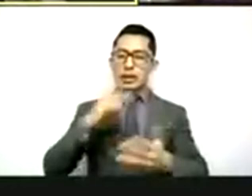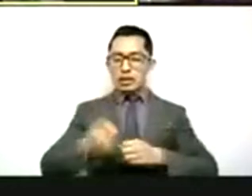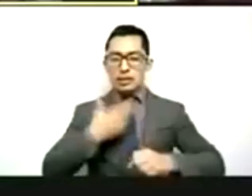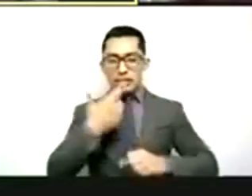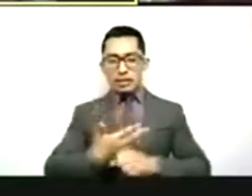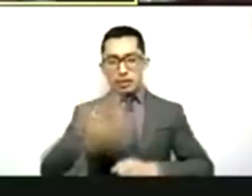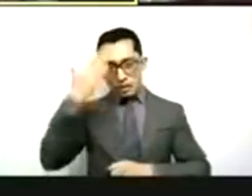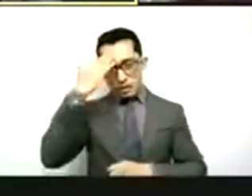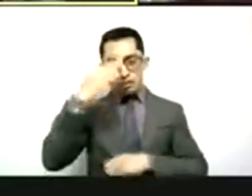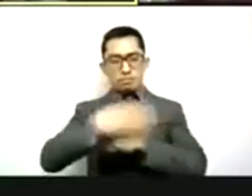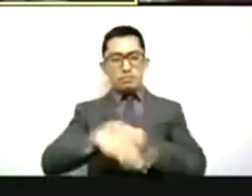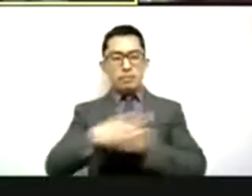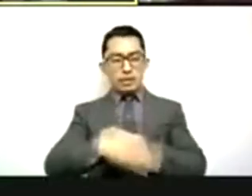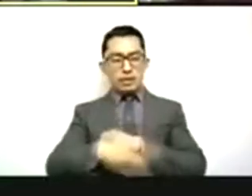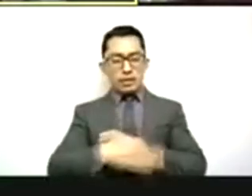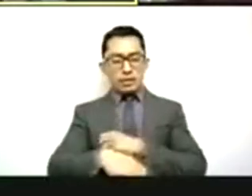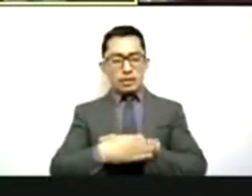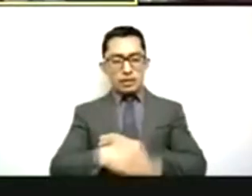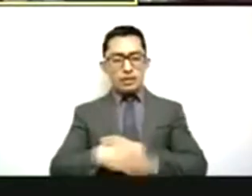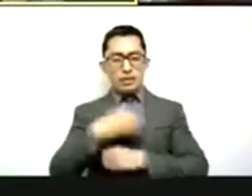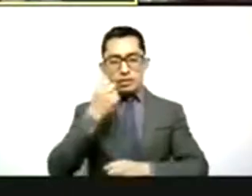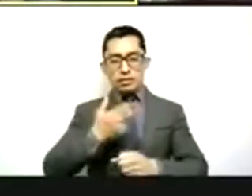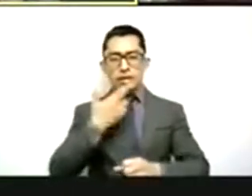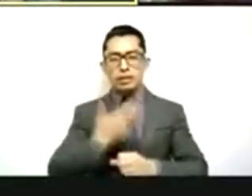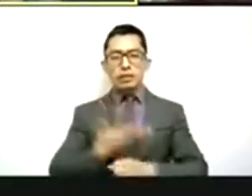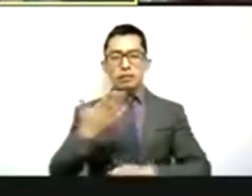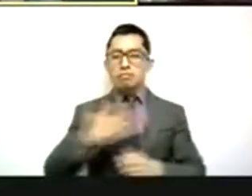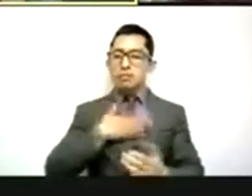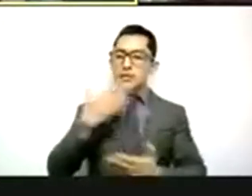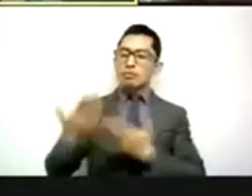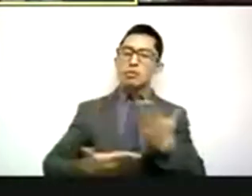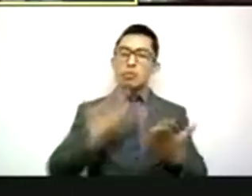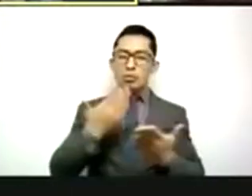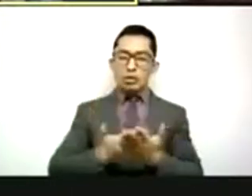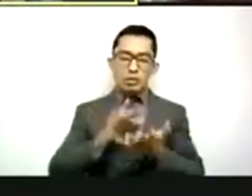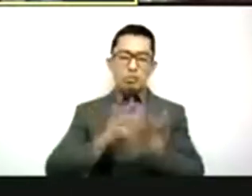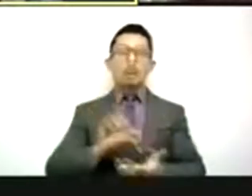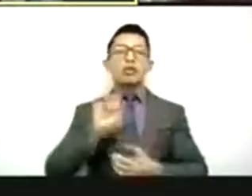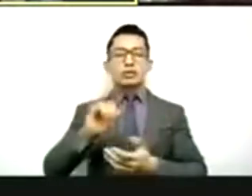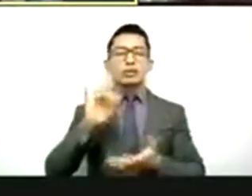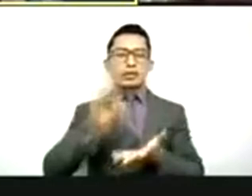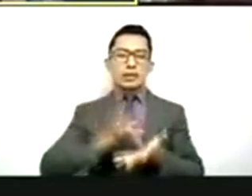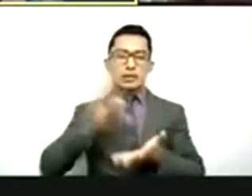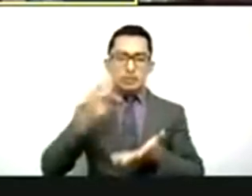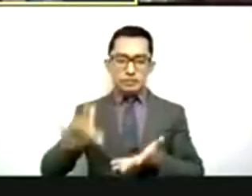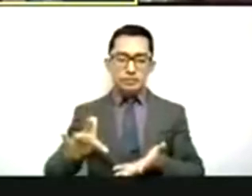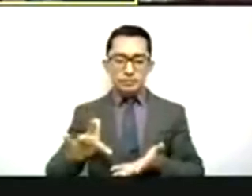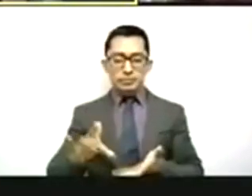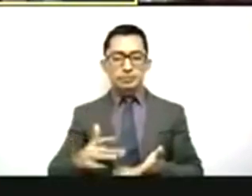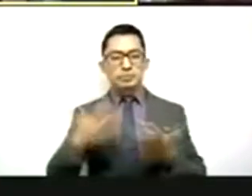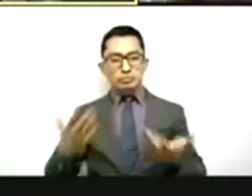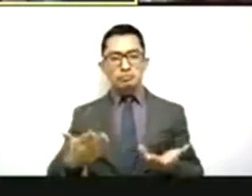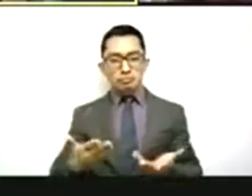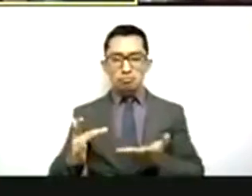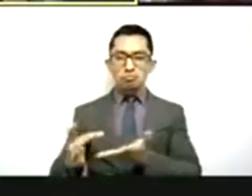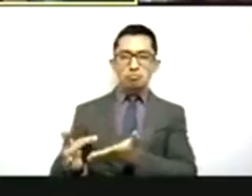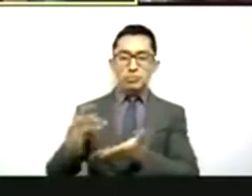en Funciones. Es mi propuesta y agradezco pues el